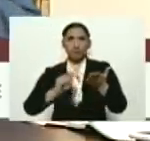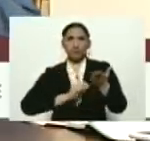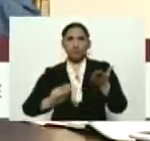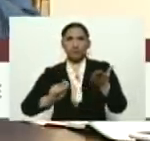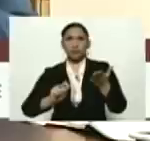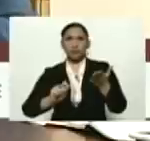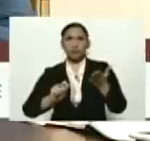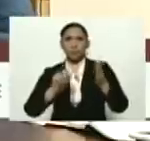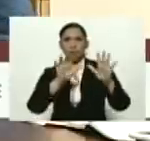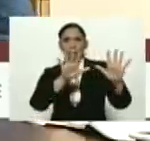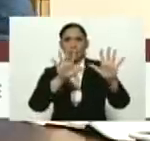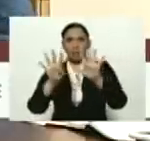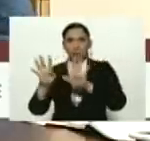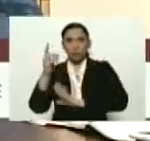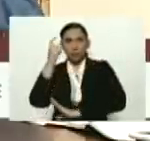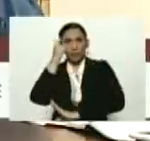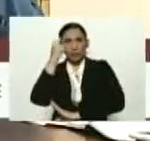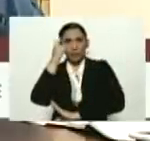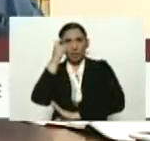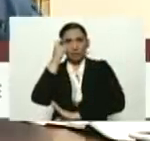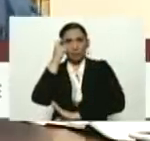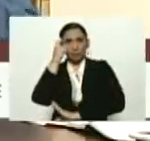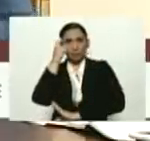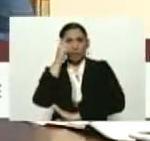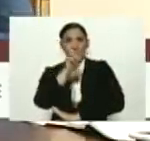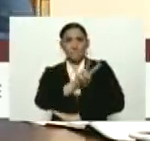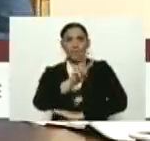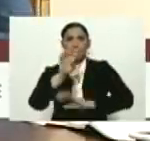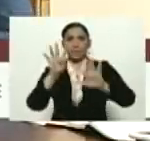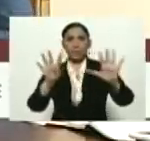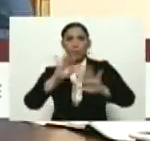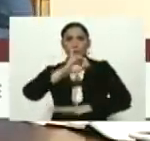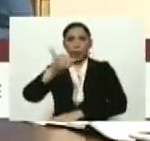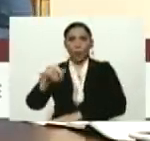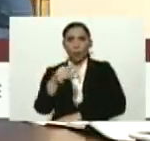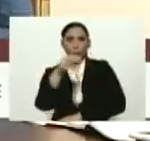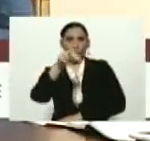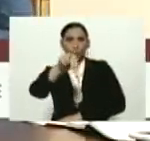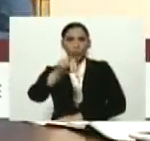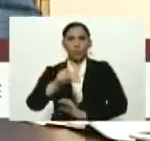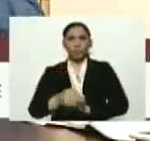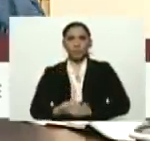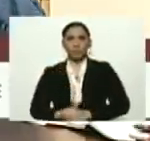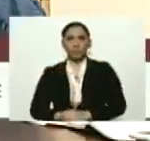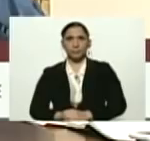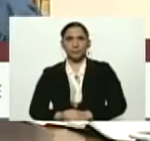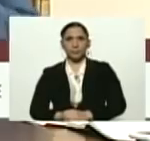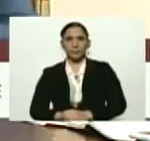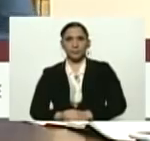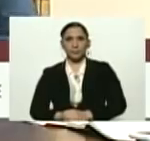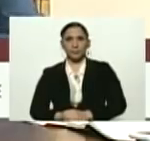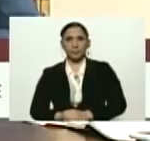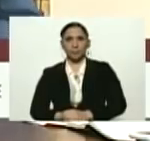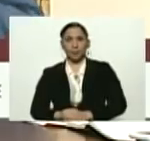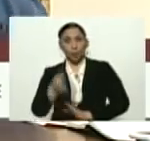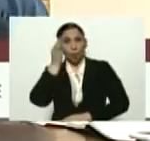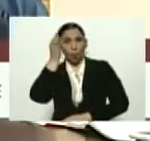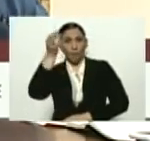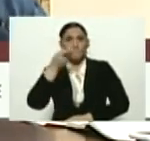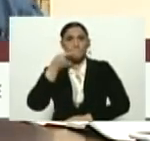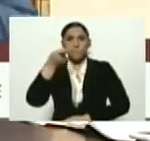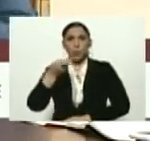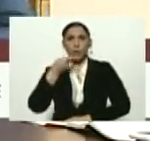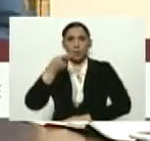y en 19 días, el 29 de junio, el Consejo Político del ALBA y